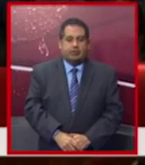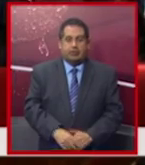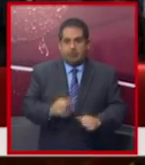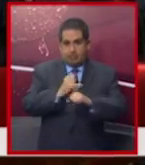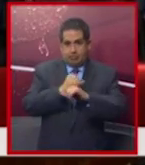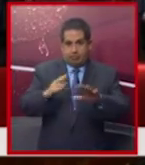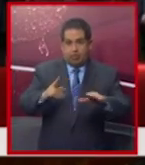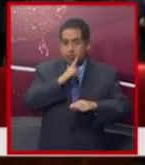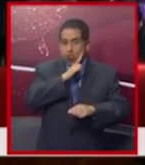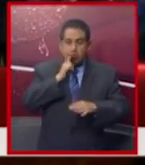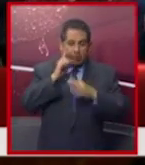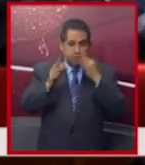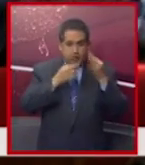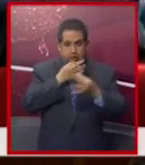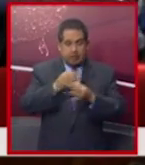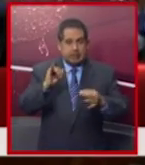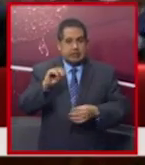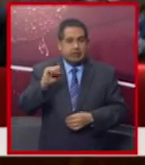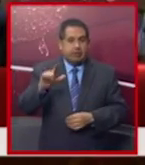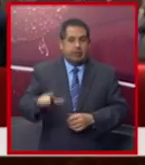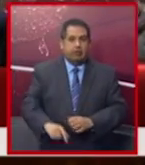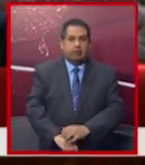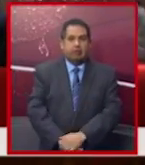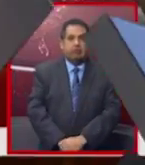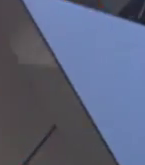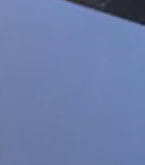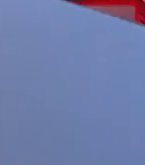Informó para Noticias del Congreso Isabel Uribe.